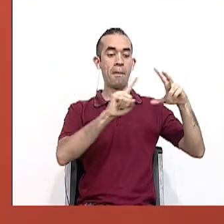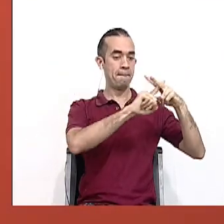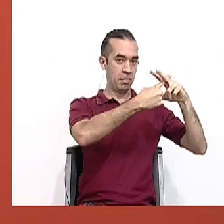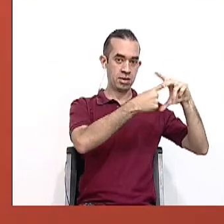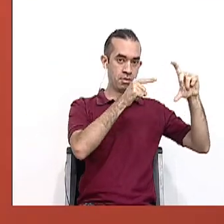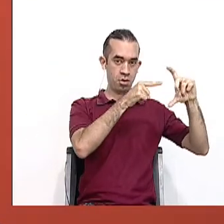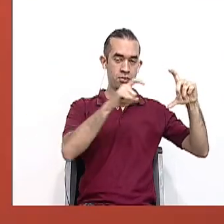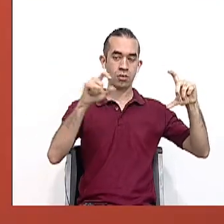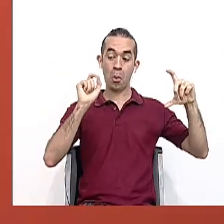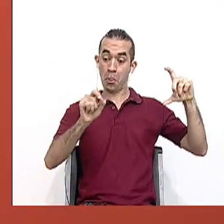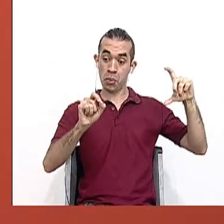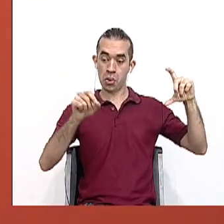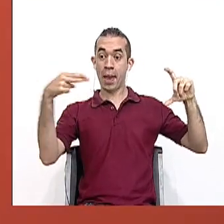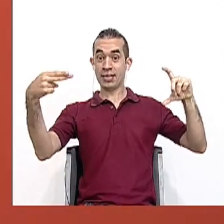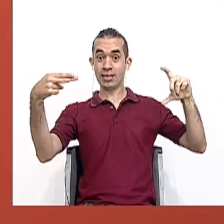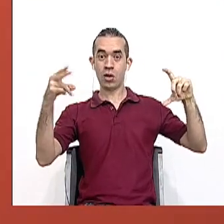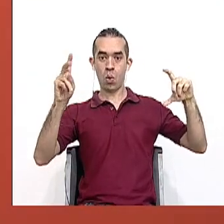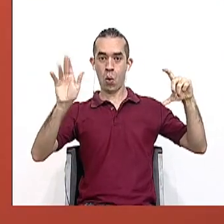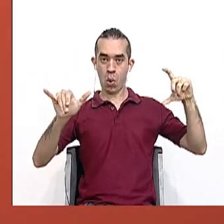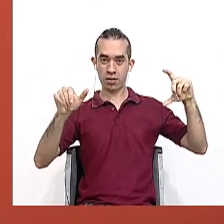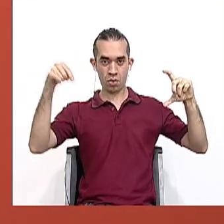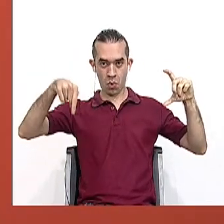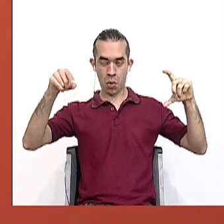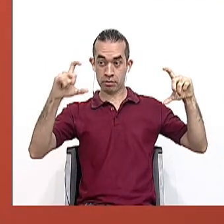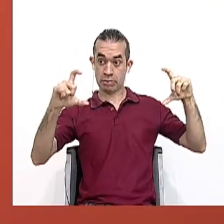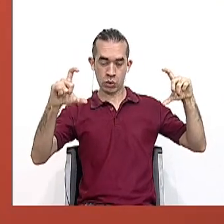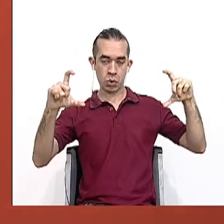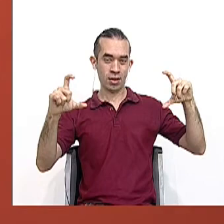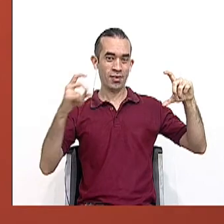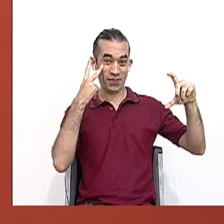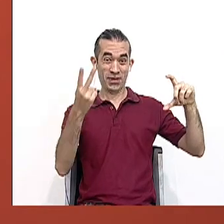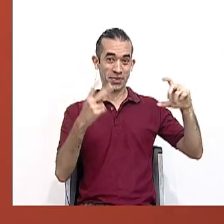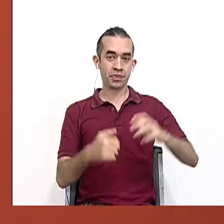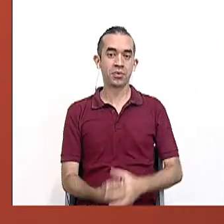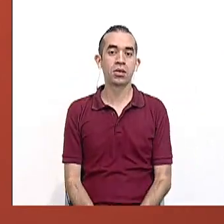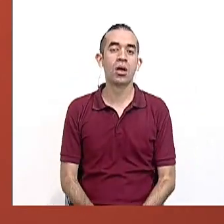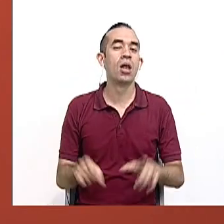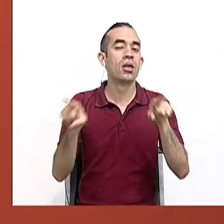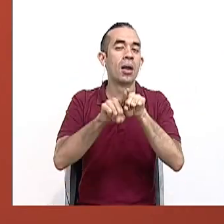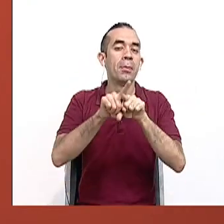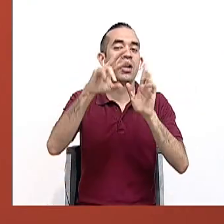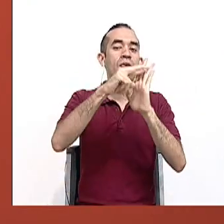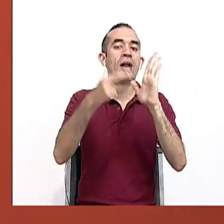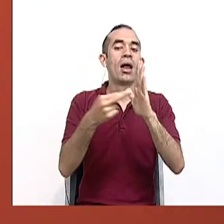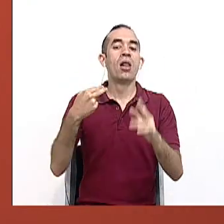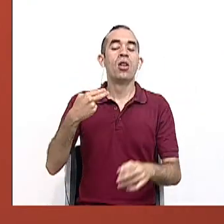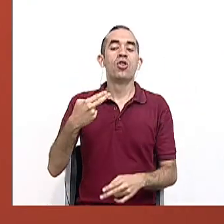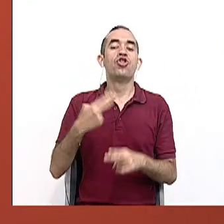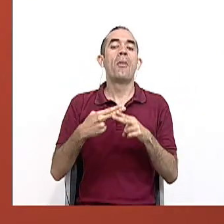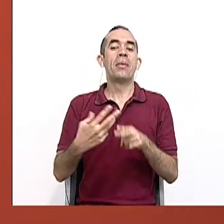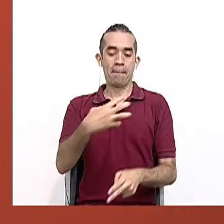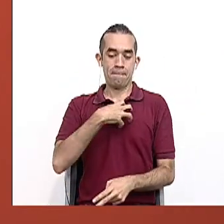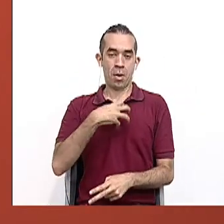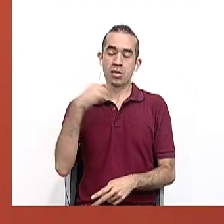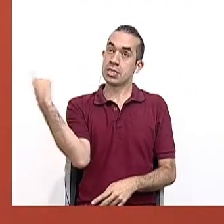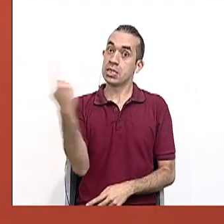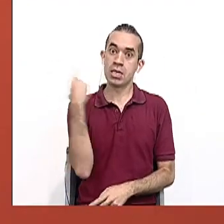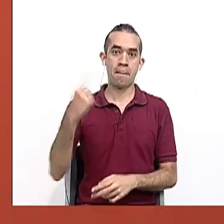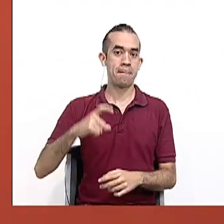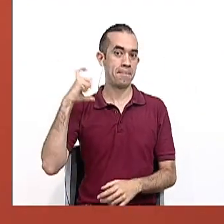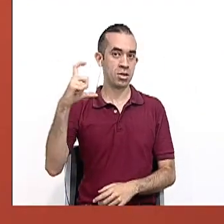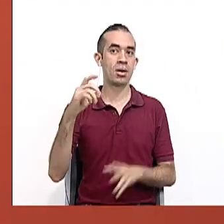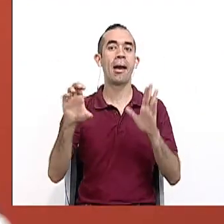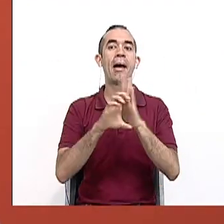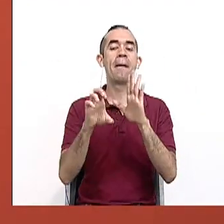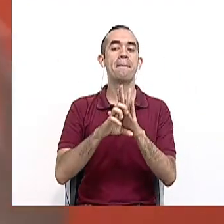Y después del punto, la H de hoy también lleva mayúscula. Otra regla son los nombres propios que siempre irán en mayúscula. Por